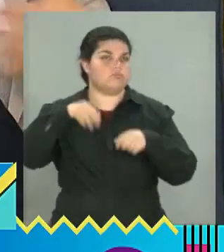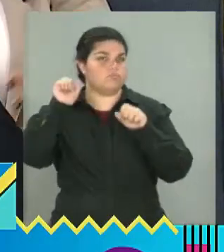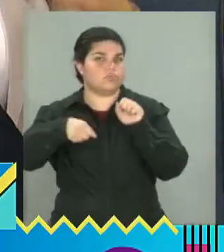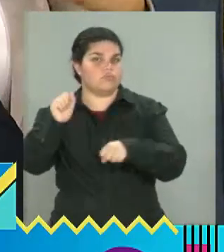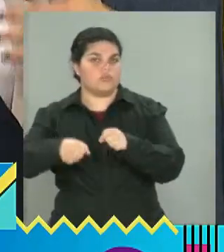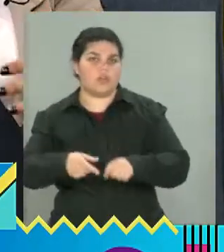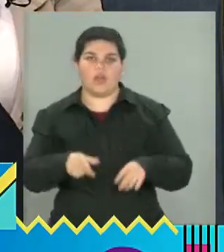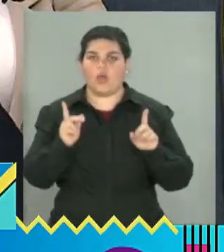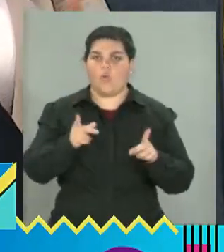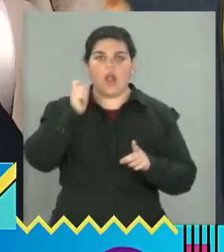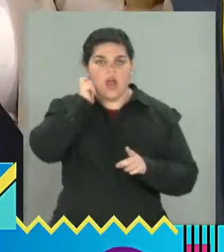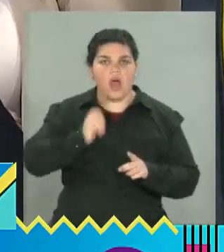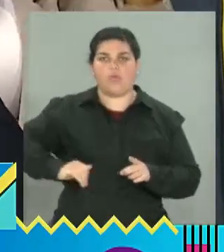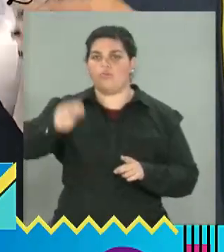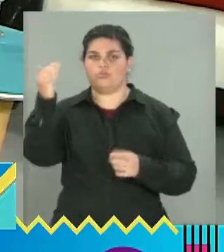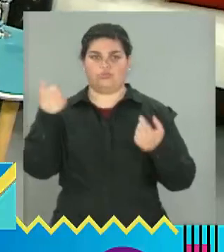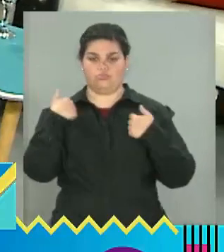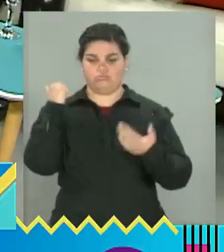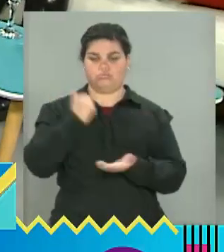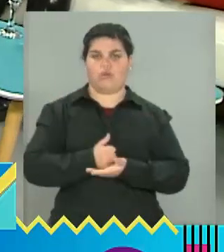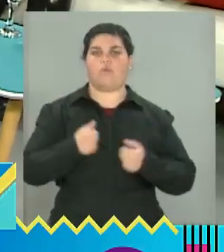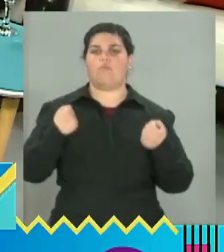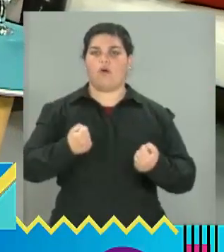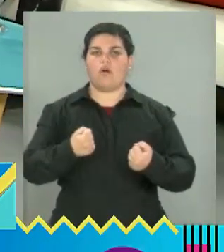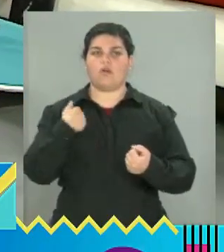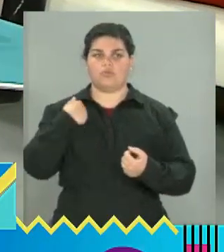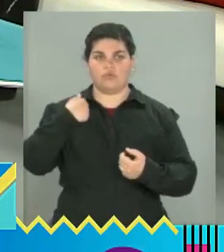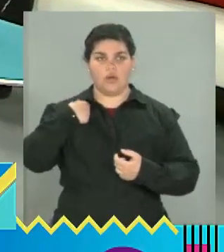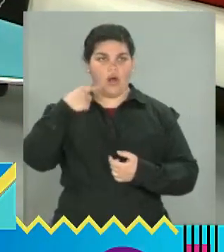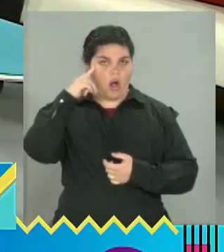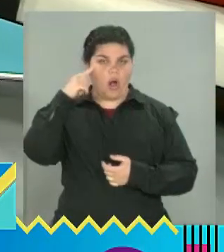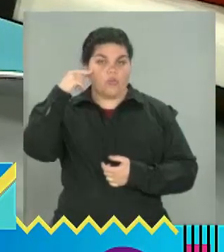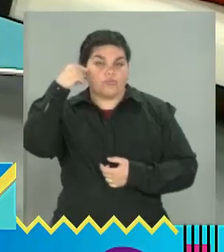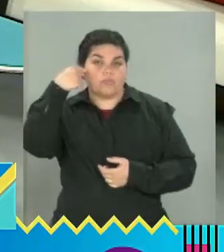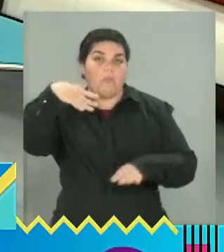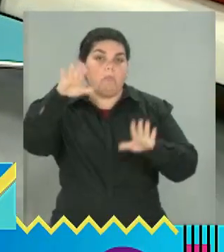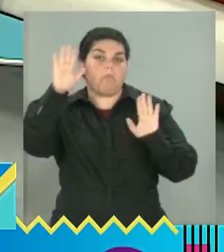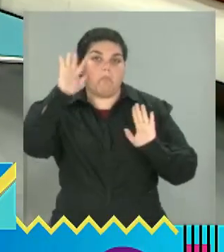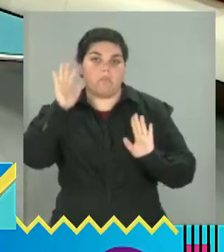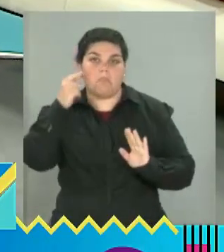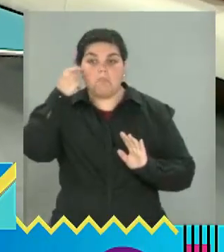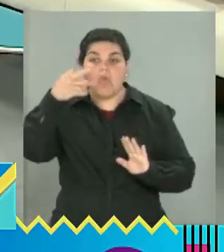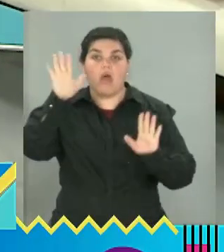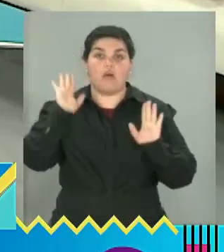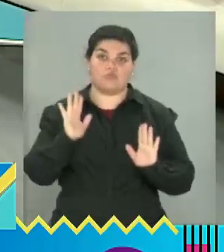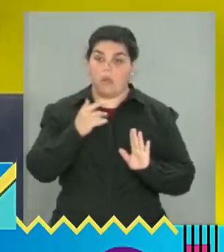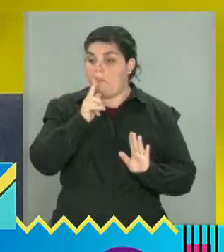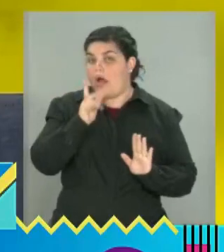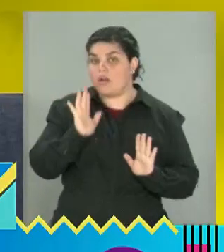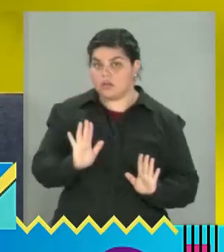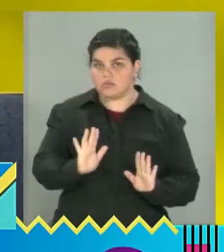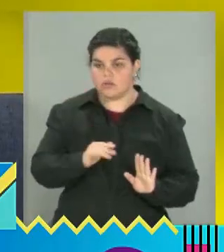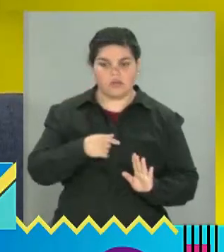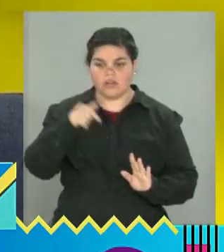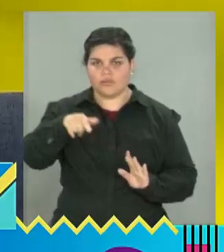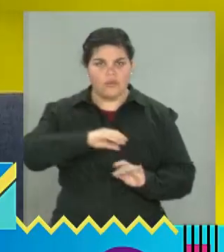que yo como adulto, en la posición que estoy y demás, supongo, y con mi construcción subjetiva, que para mí el niño se lo cría así, bueno, voy a seguir enfocando